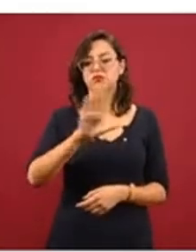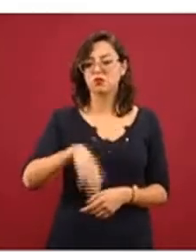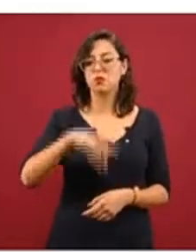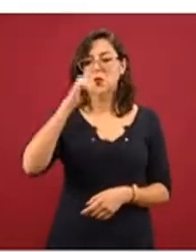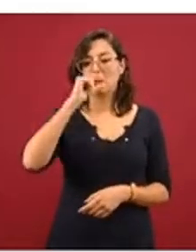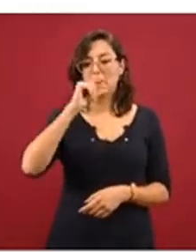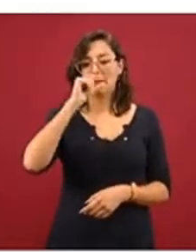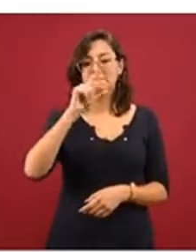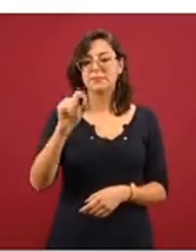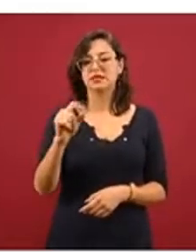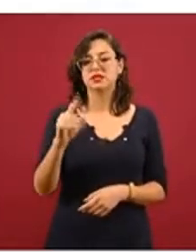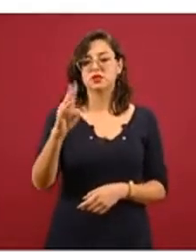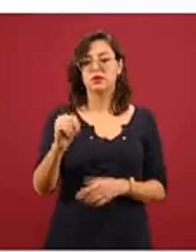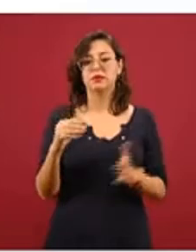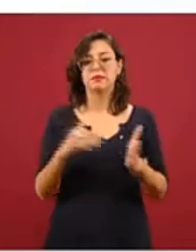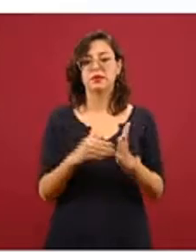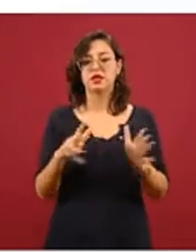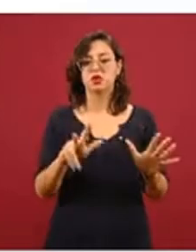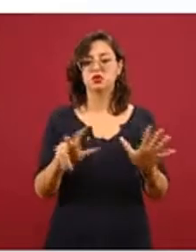Son